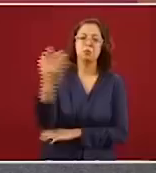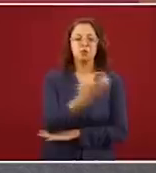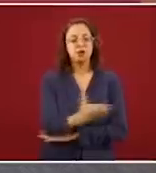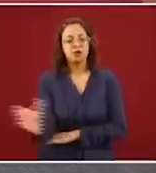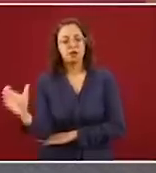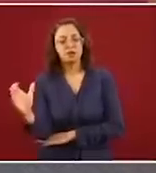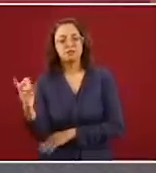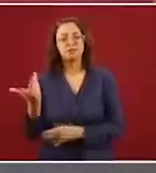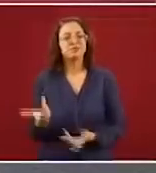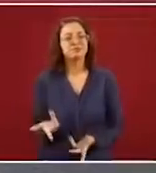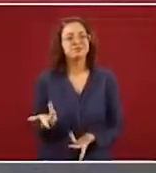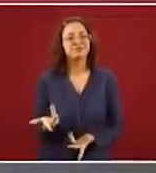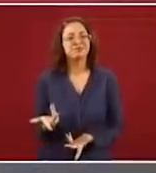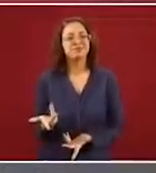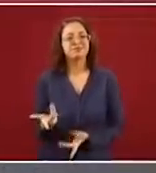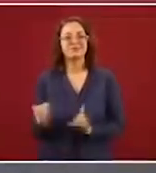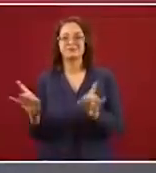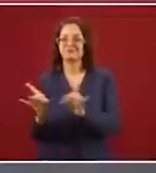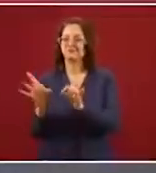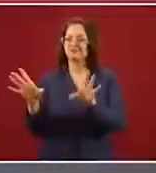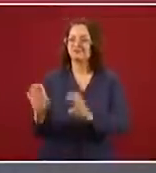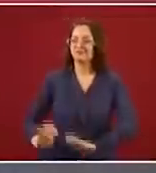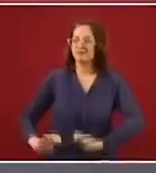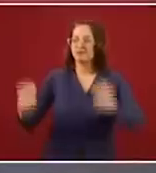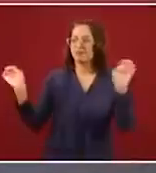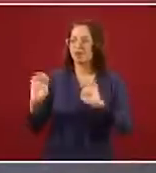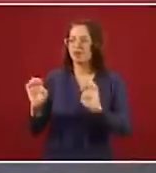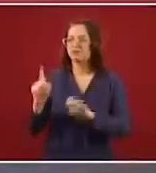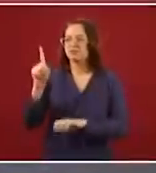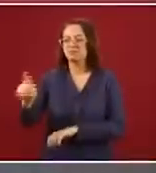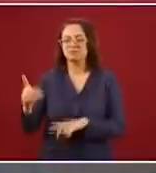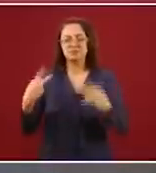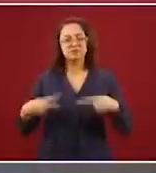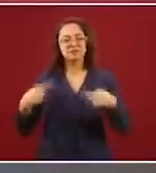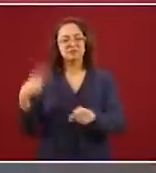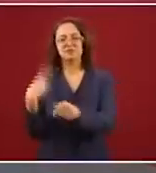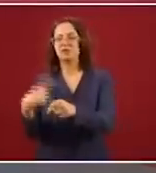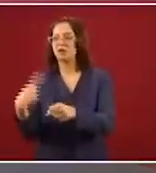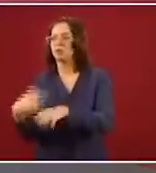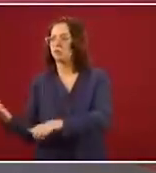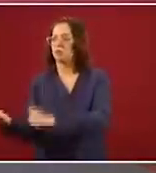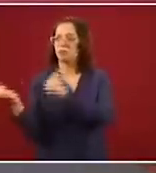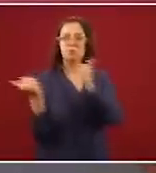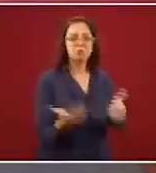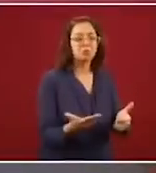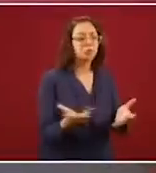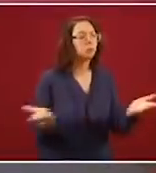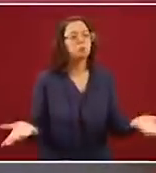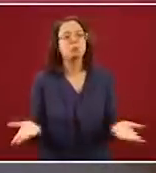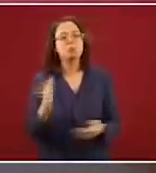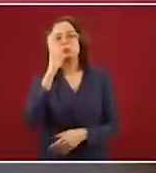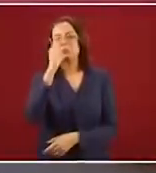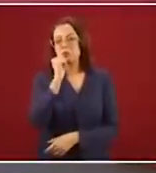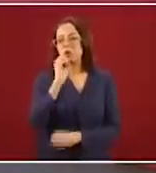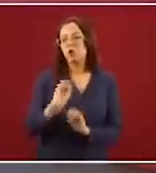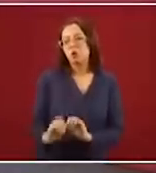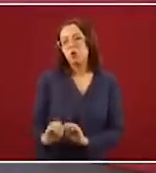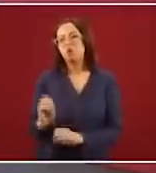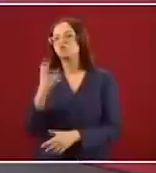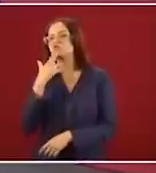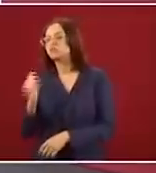Y si hay que trasladar de emergencia un enfermo, no se puede. O está en el taller. Entonces,